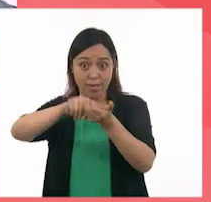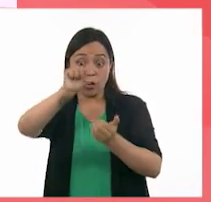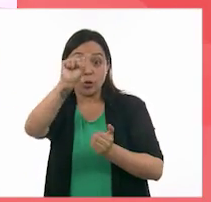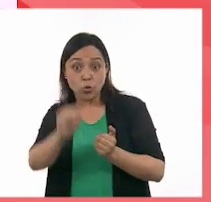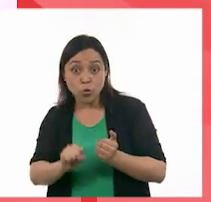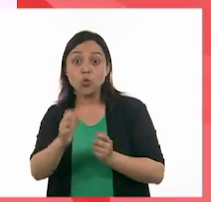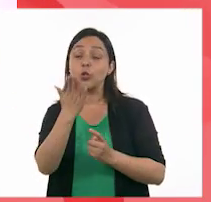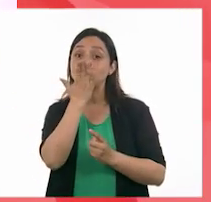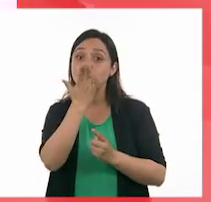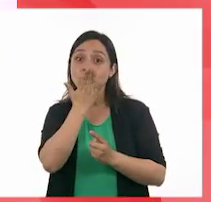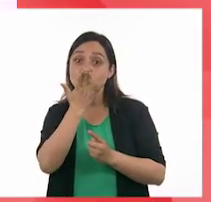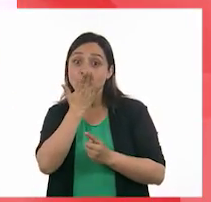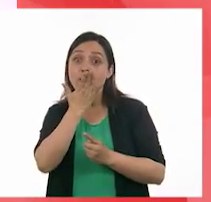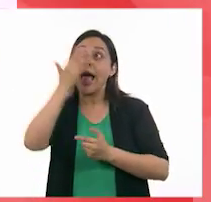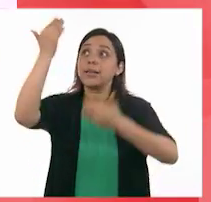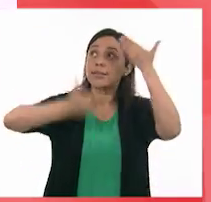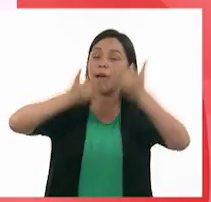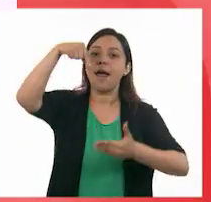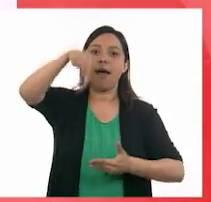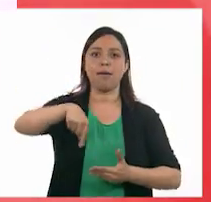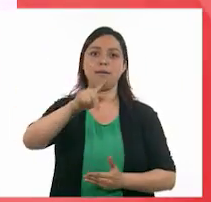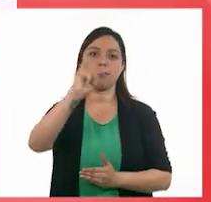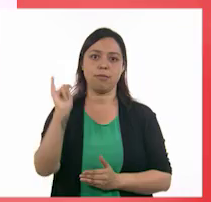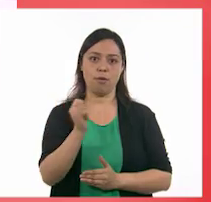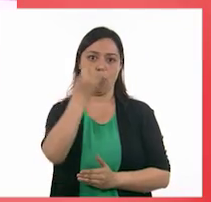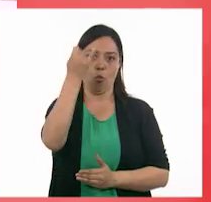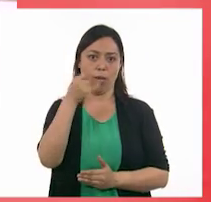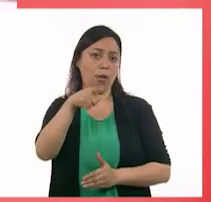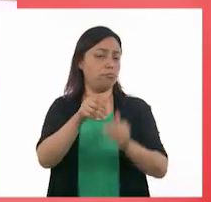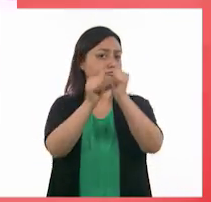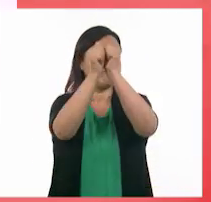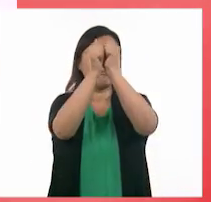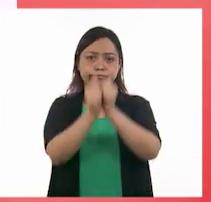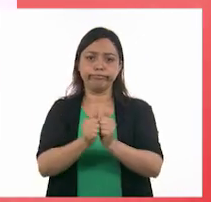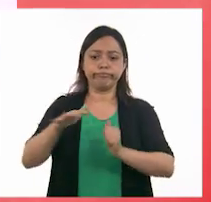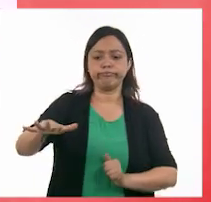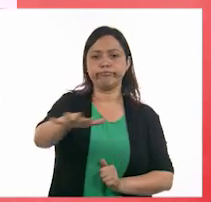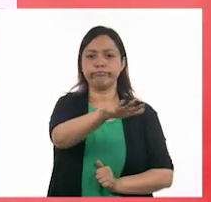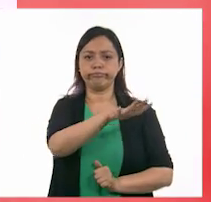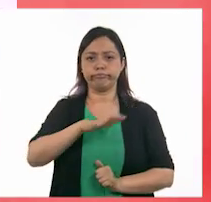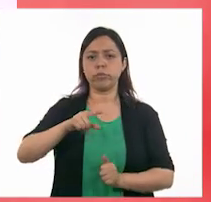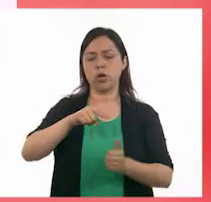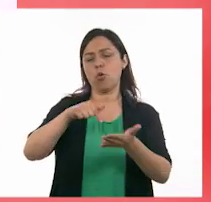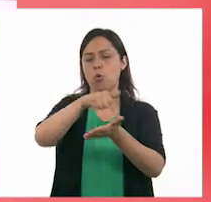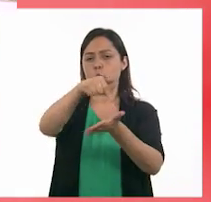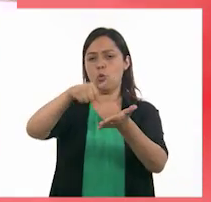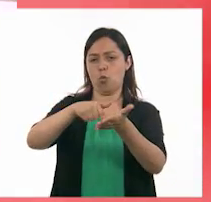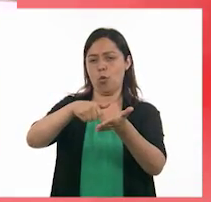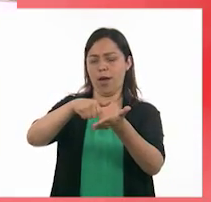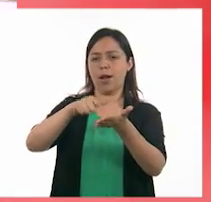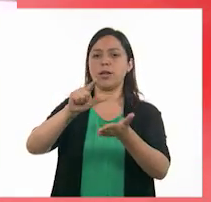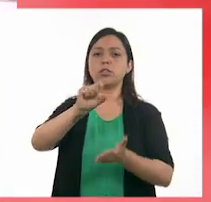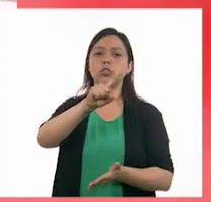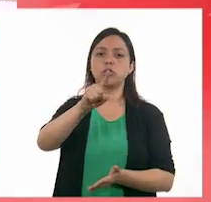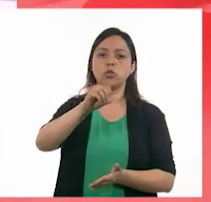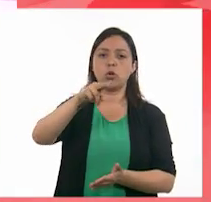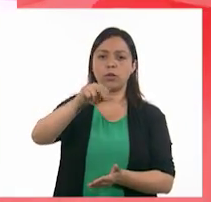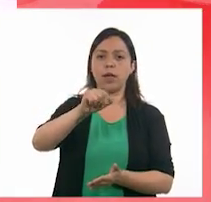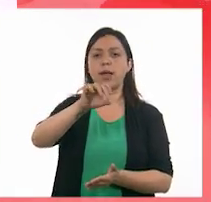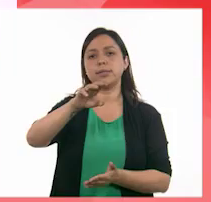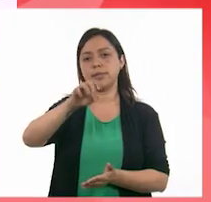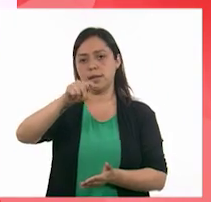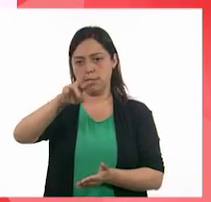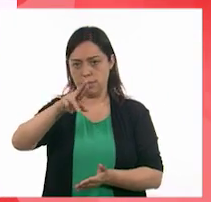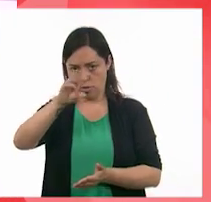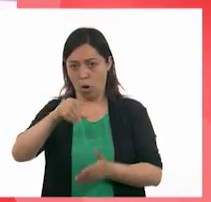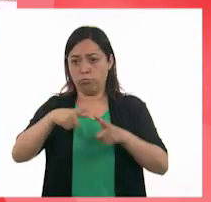Sonora empiecen a migrar a Tijuana, ¿no? Se asientan en lo que es Amancho Urbano, que hoy conocemos como zona centro, crece exponencialmente, y a partir de